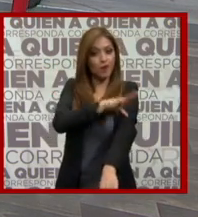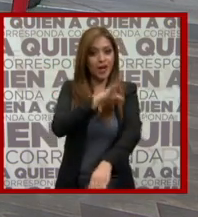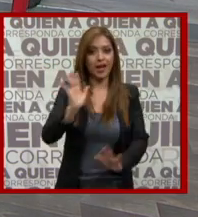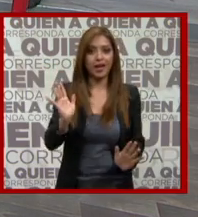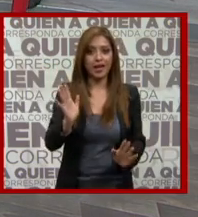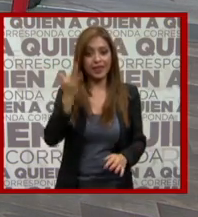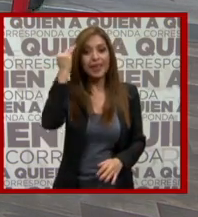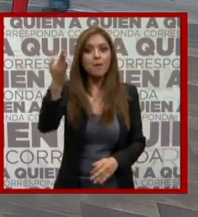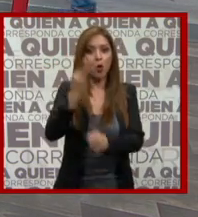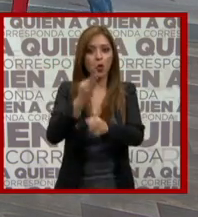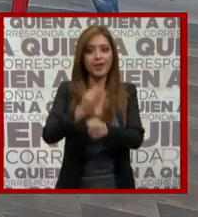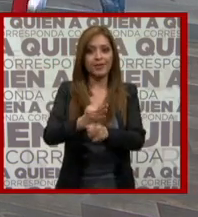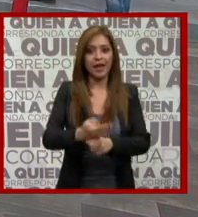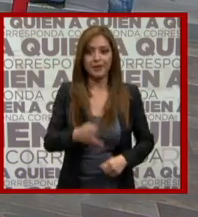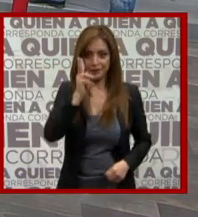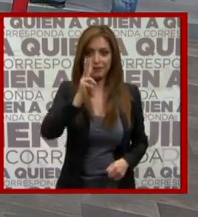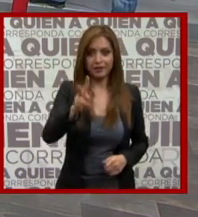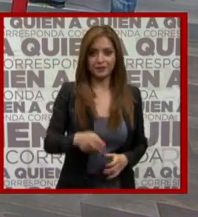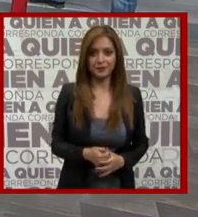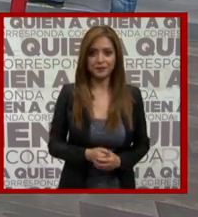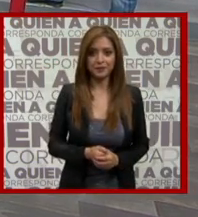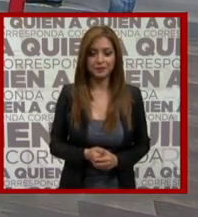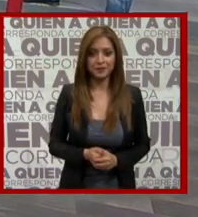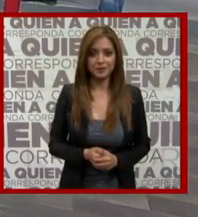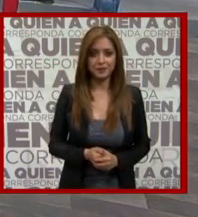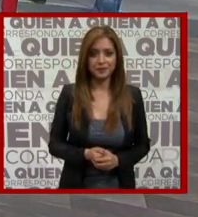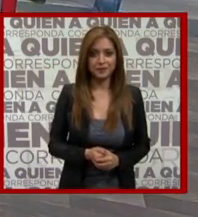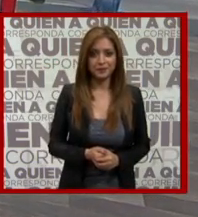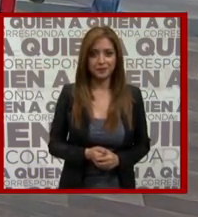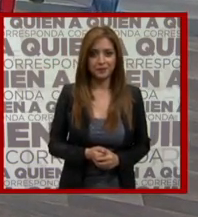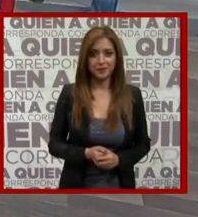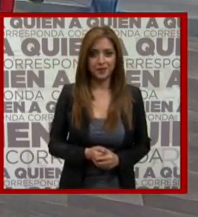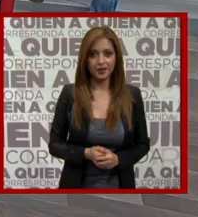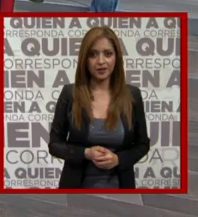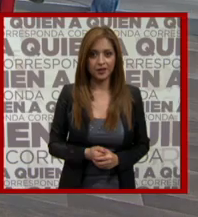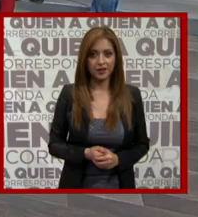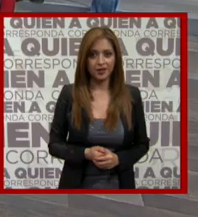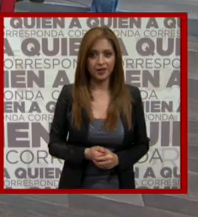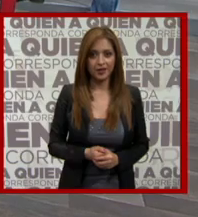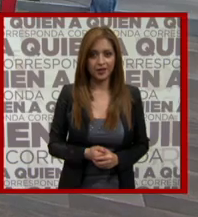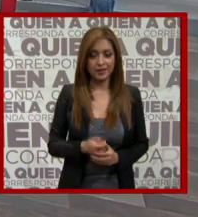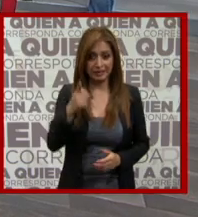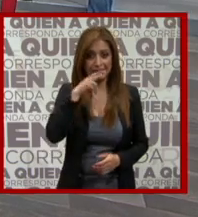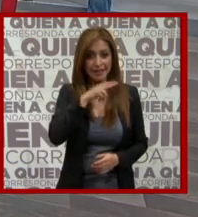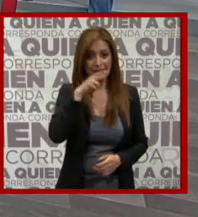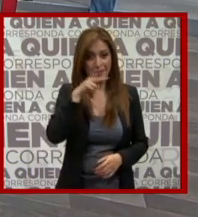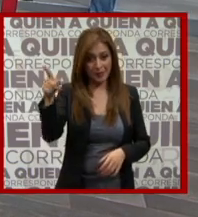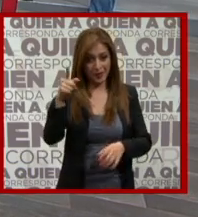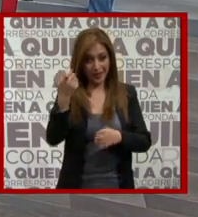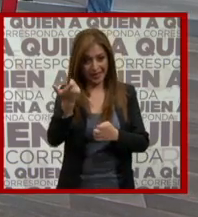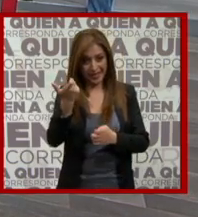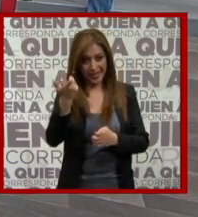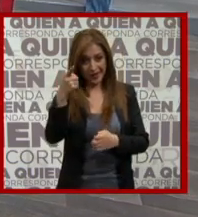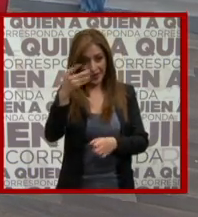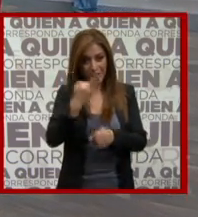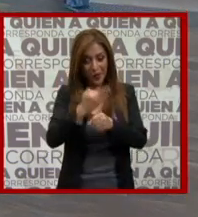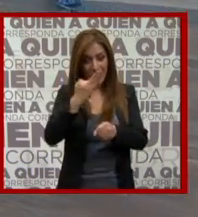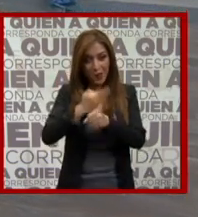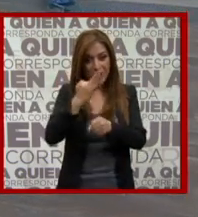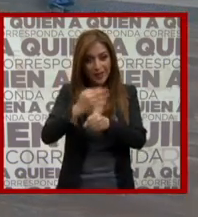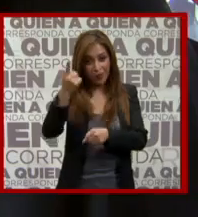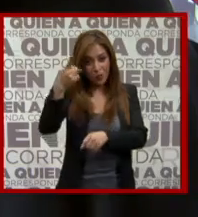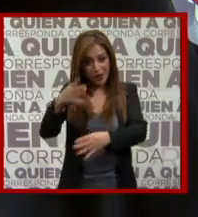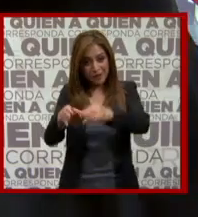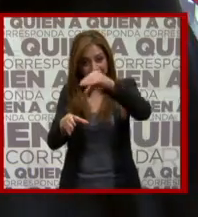de ahora. Venga. Vámonos. Venga, equipo azul. Tienen que acumular la mayor cantidad de dinero que puedan. Recuerden, solamente pueden utilizar una